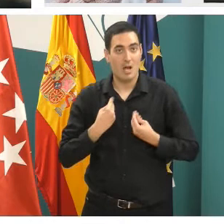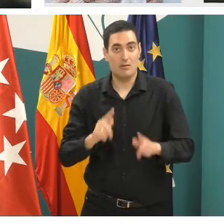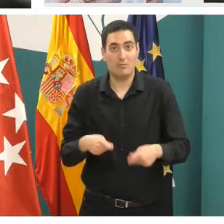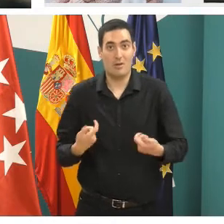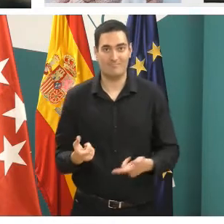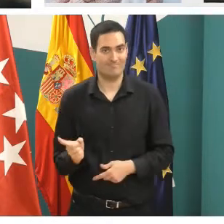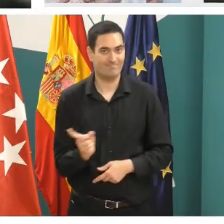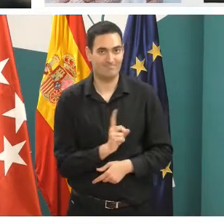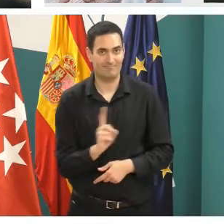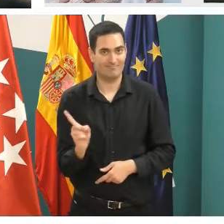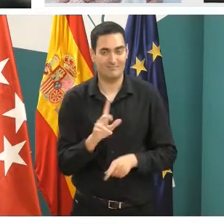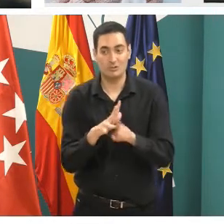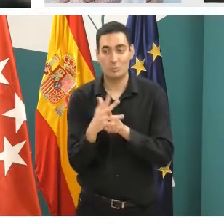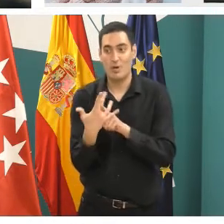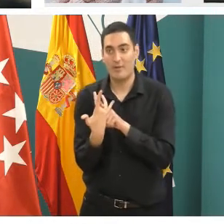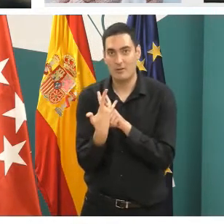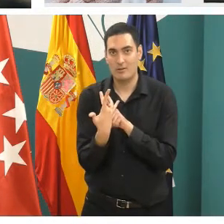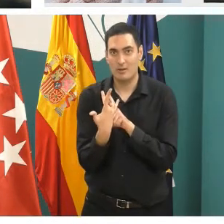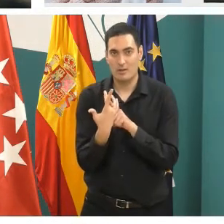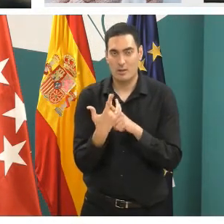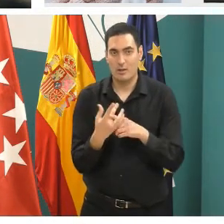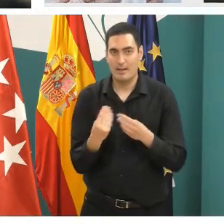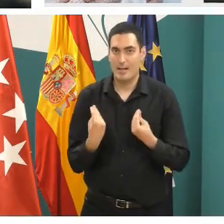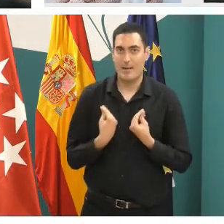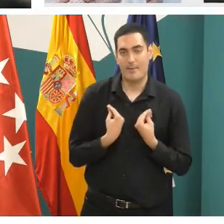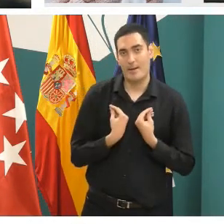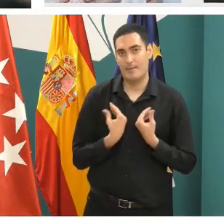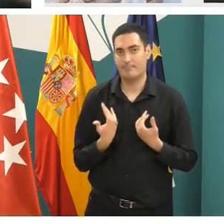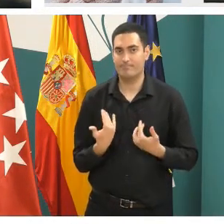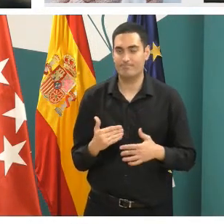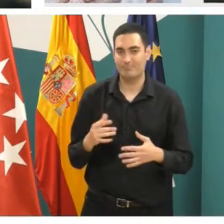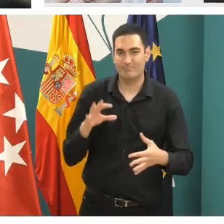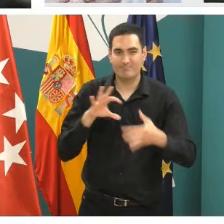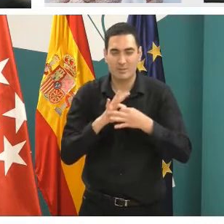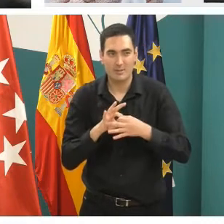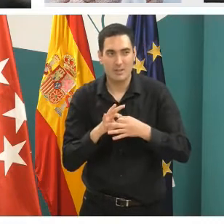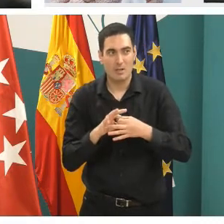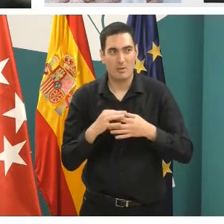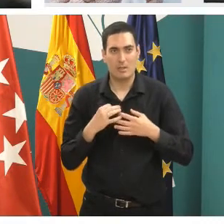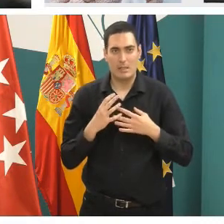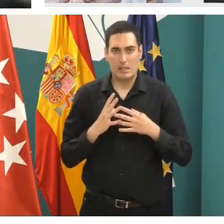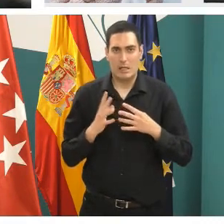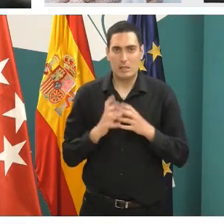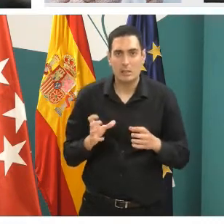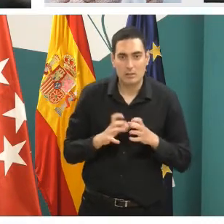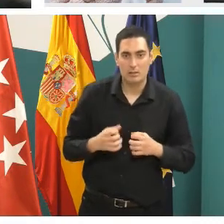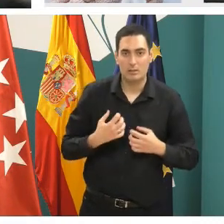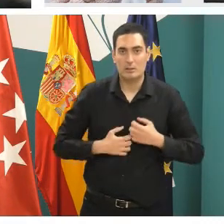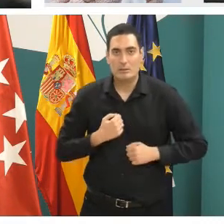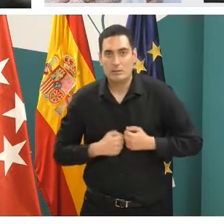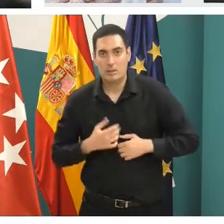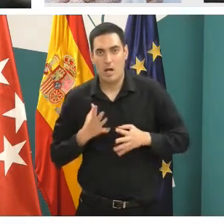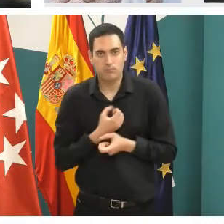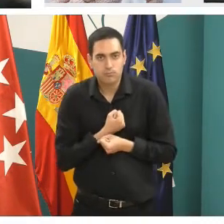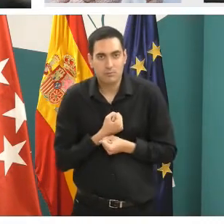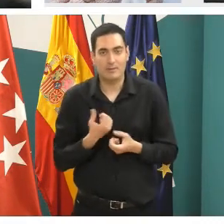situación que compromete gravemente nuestra vida, que va asociado a momentos de angustia, de desesperación. Pues eso